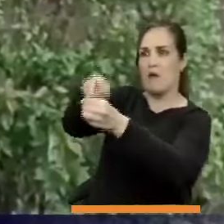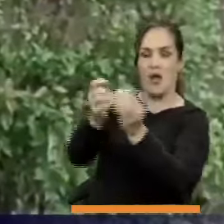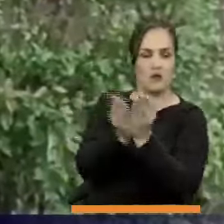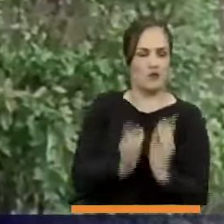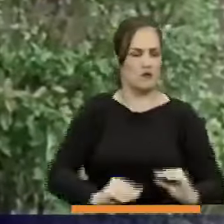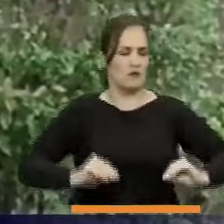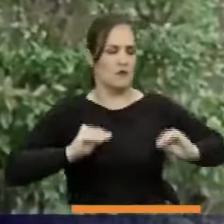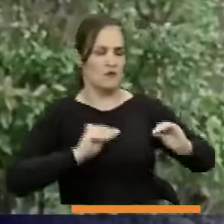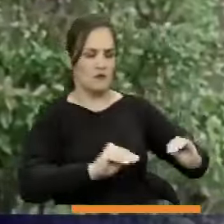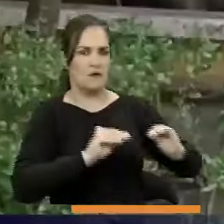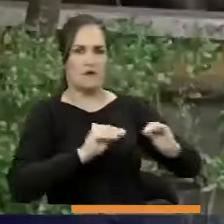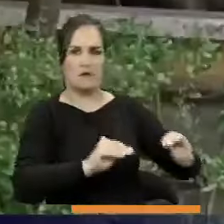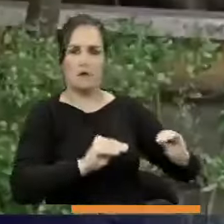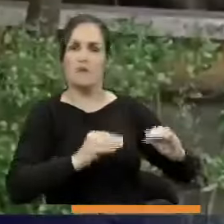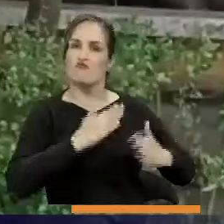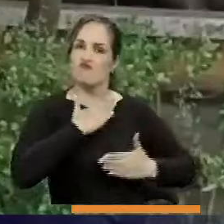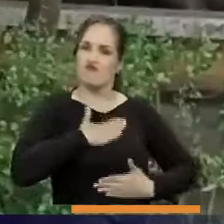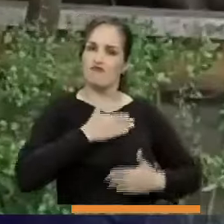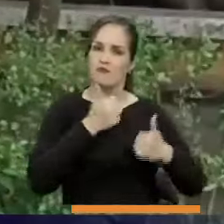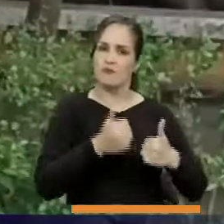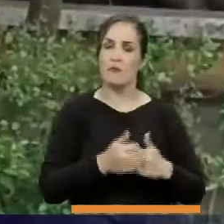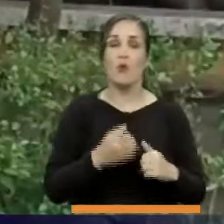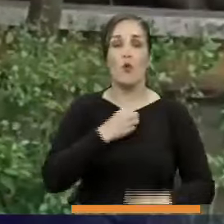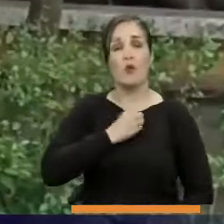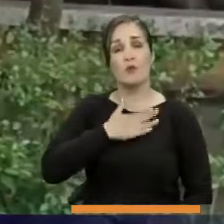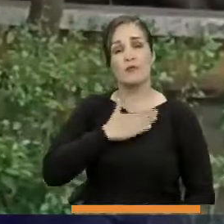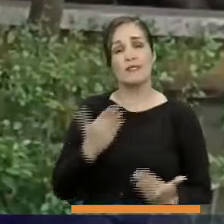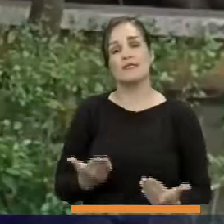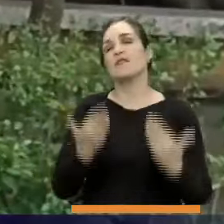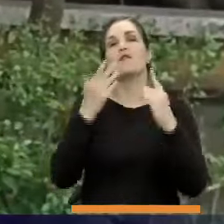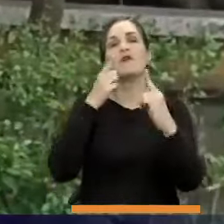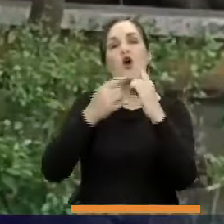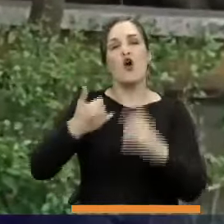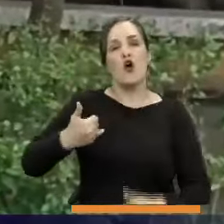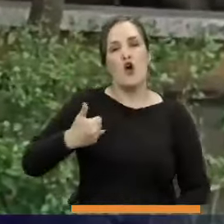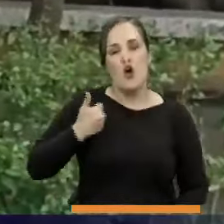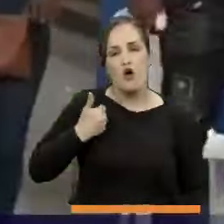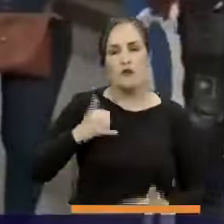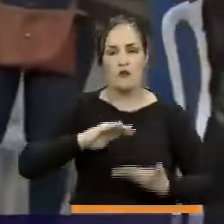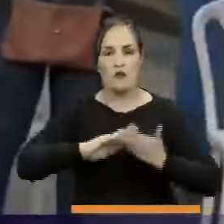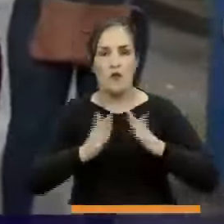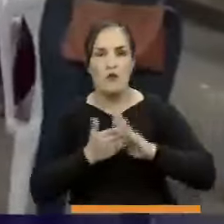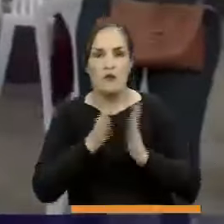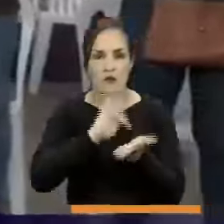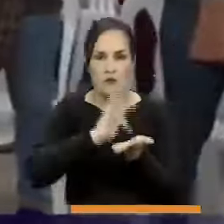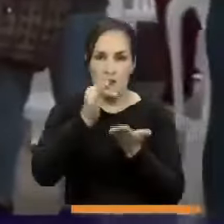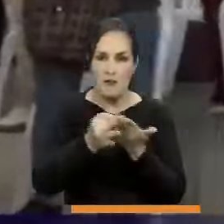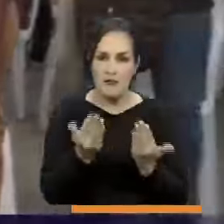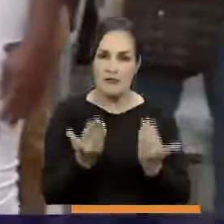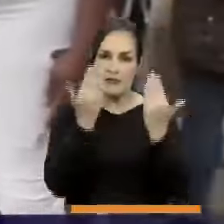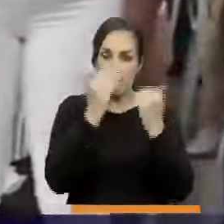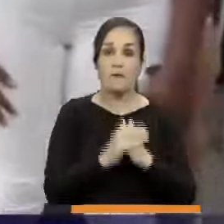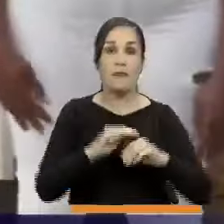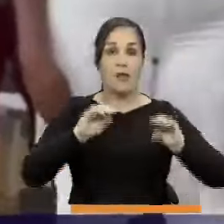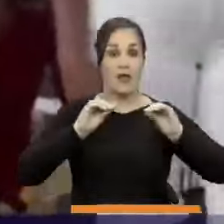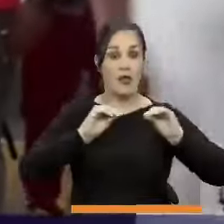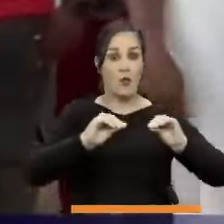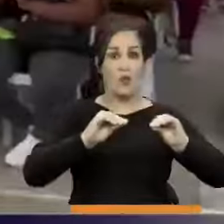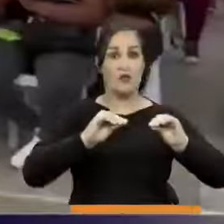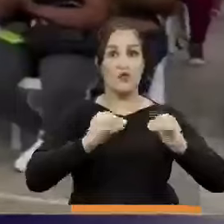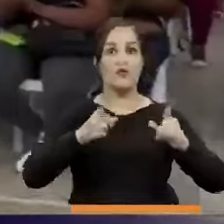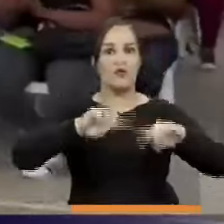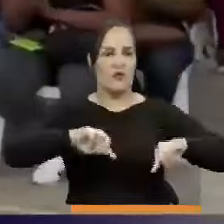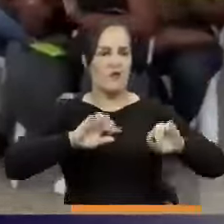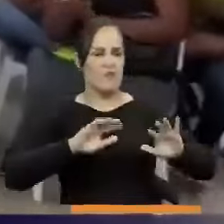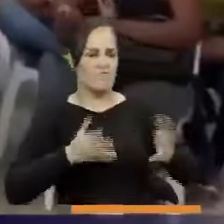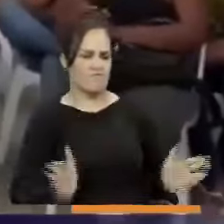de formación de manera satisfactoria. Esta es una oportunidad para todos nuestros jóvenes y la comunidad tumaqueña. La educación y formación como una